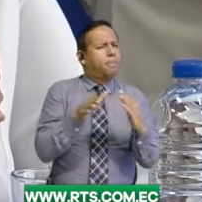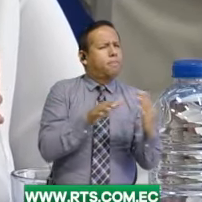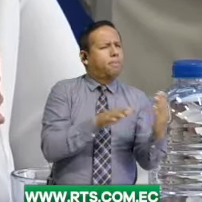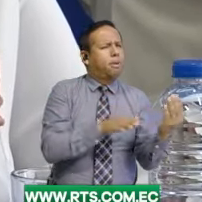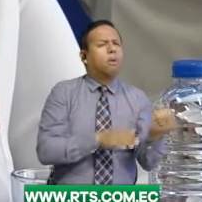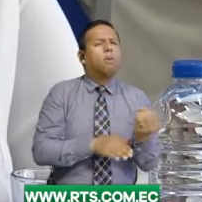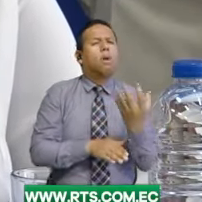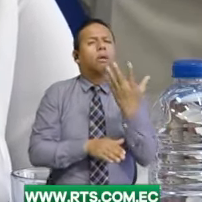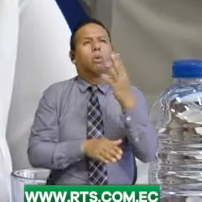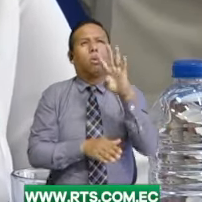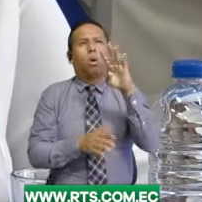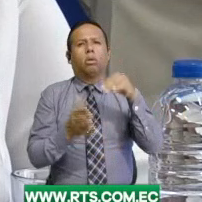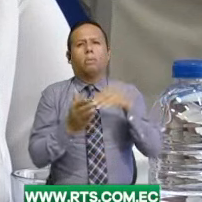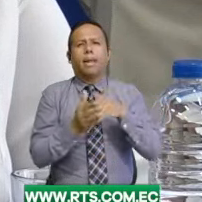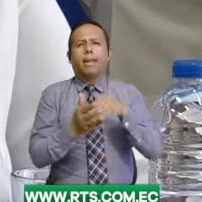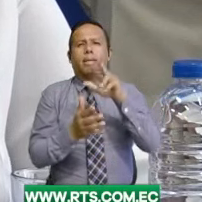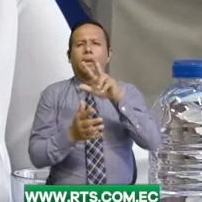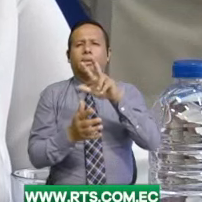de